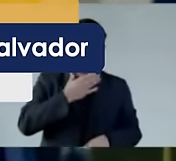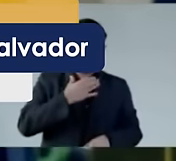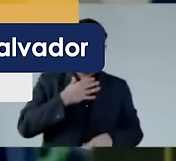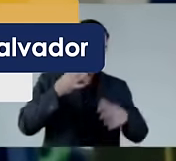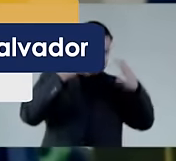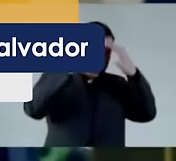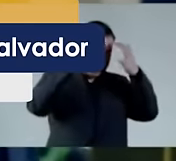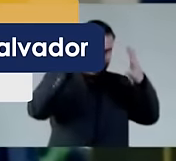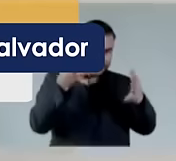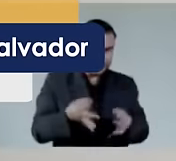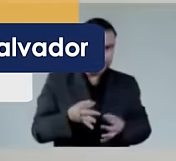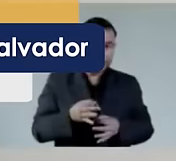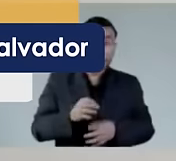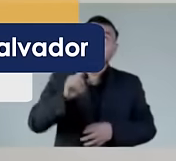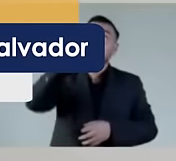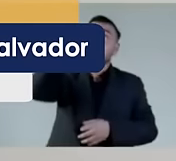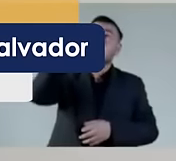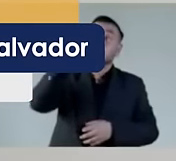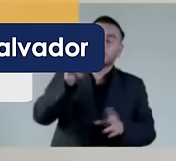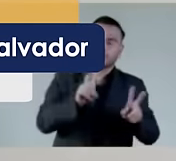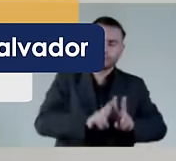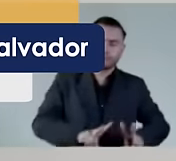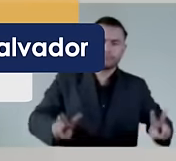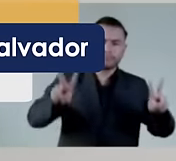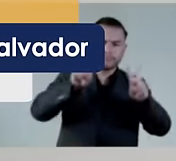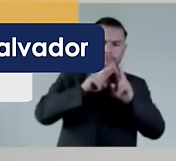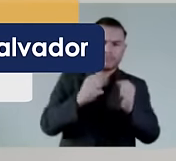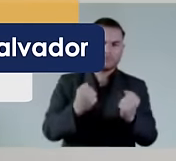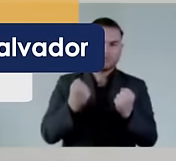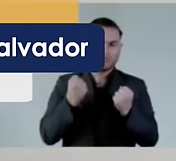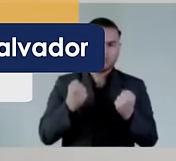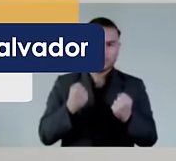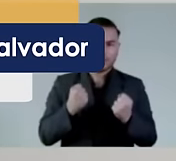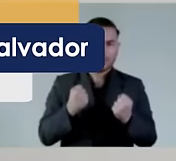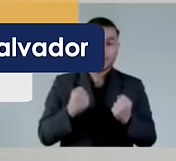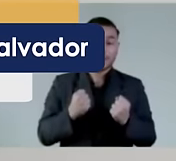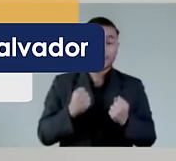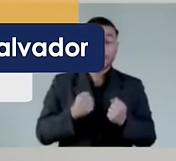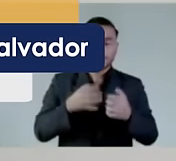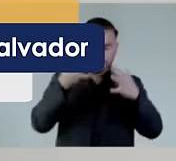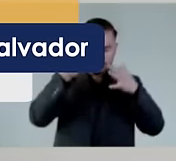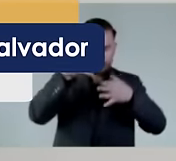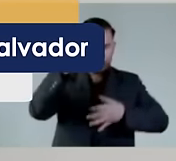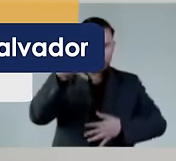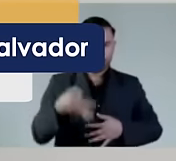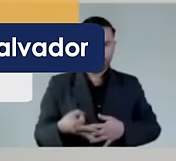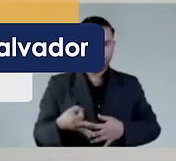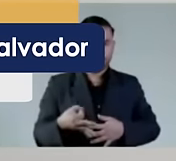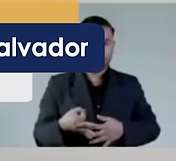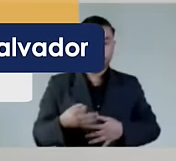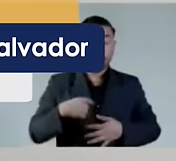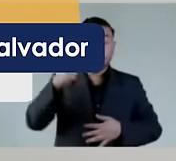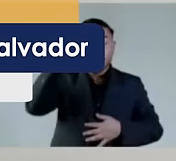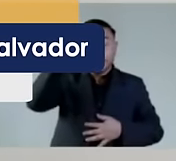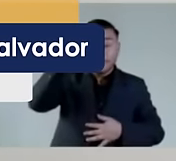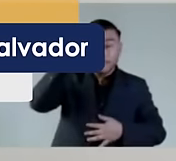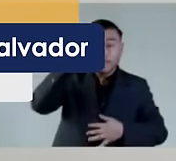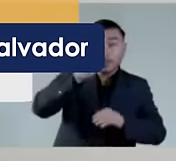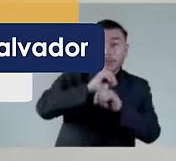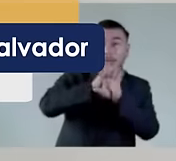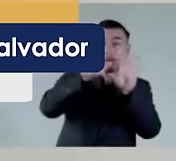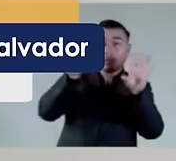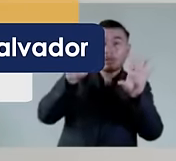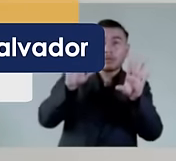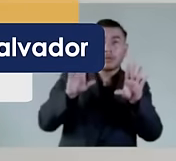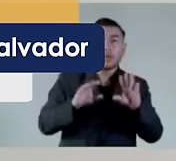con se le dé un valor inflexible para ser lo moralmente correcto dale una mente clara un